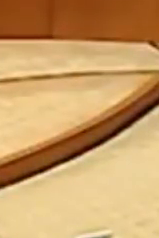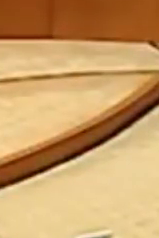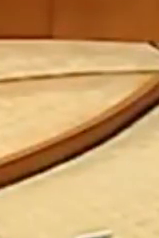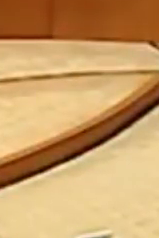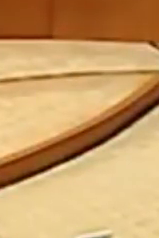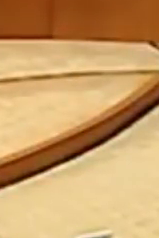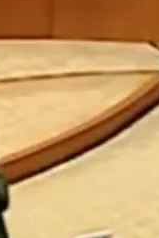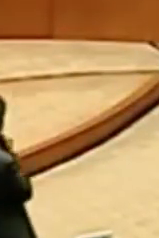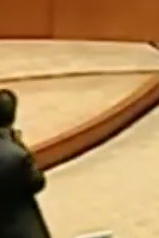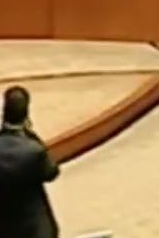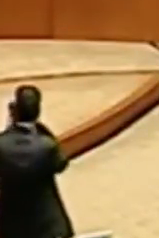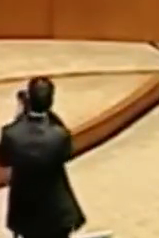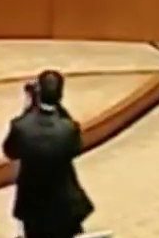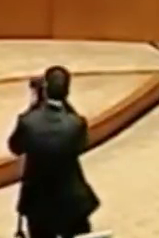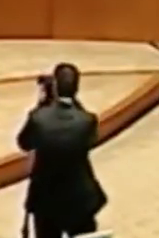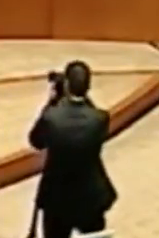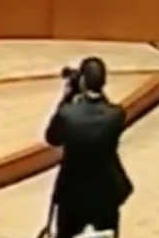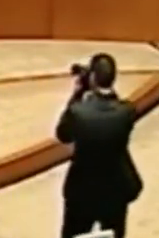Con su venia, señor presidente,